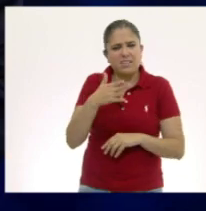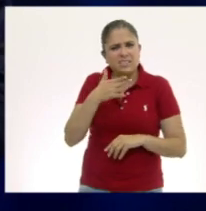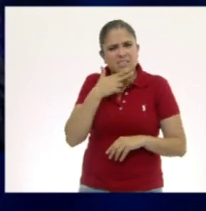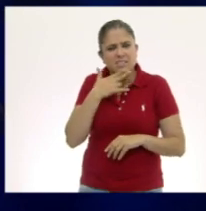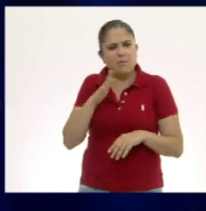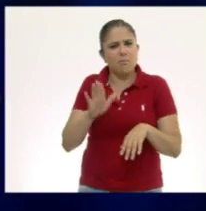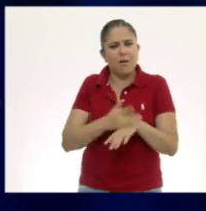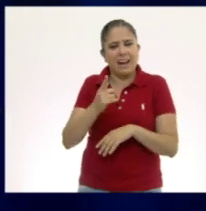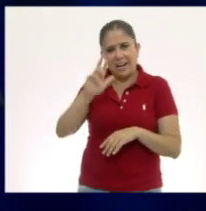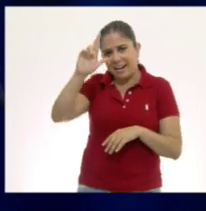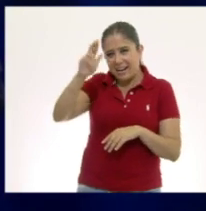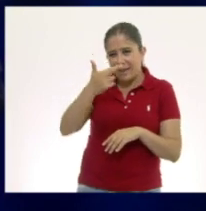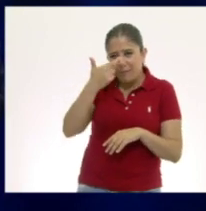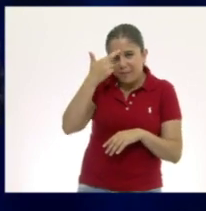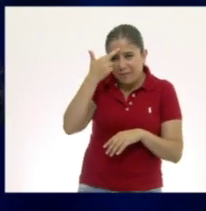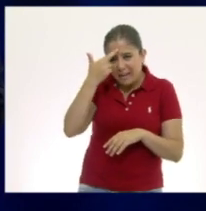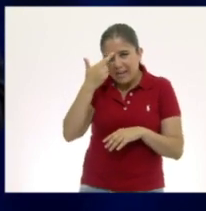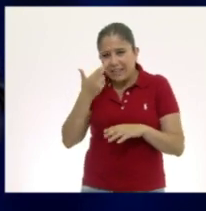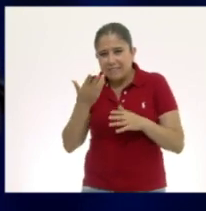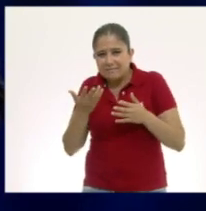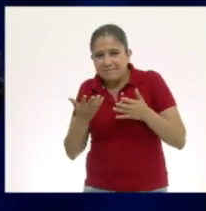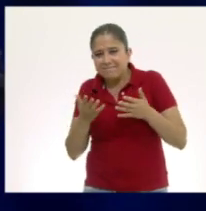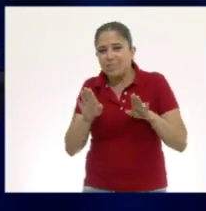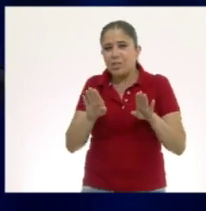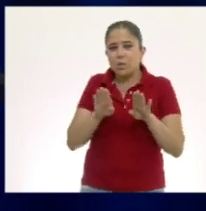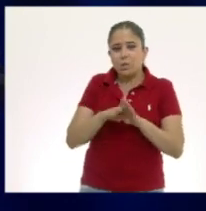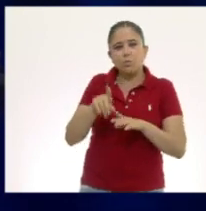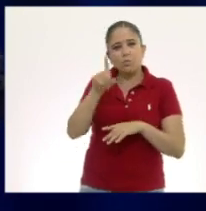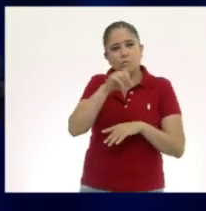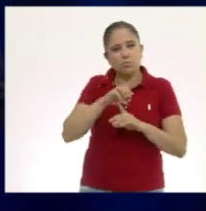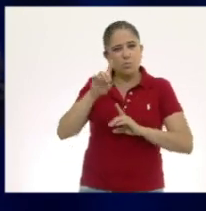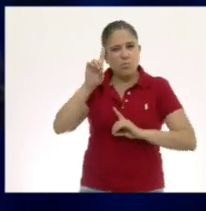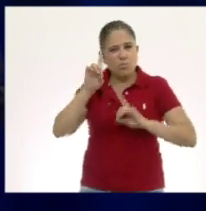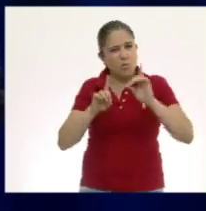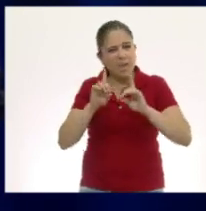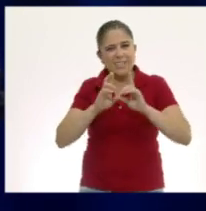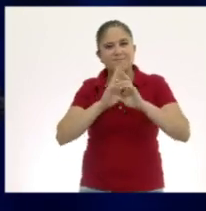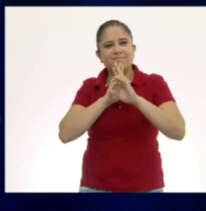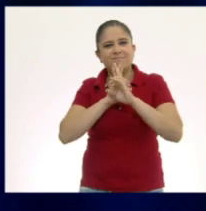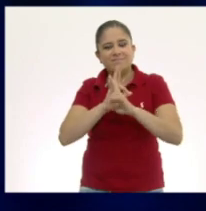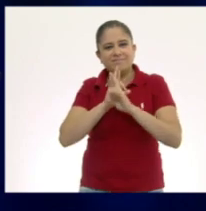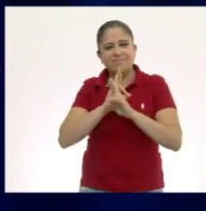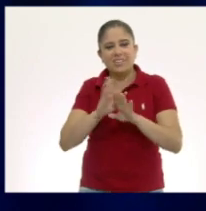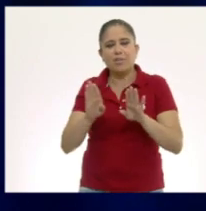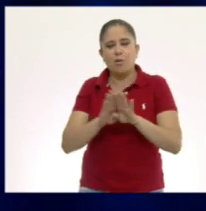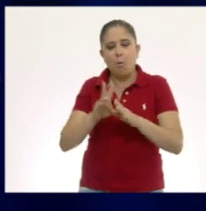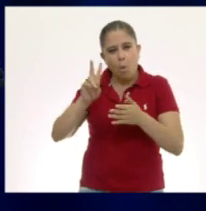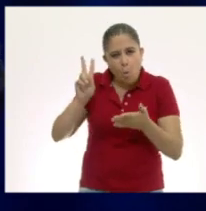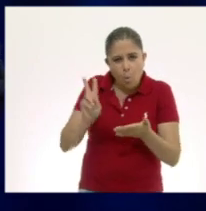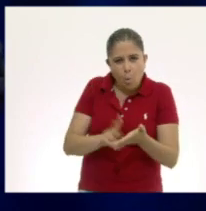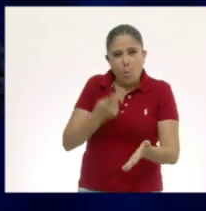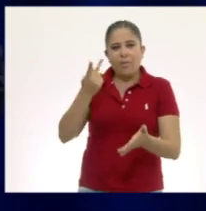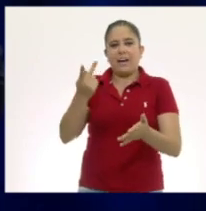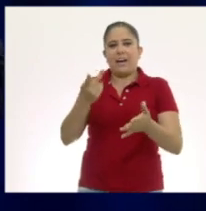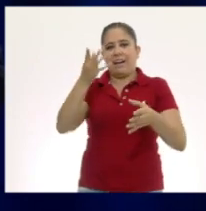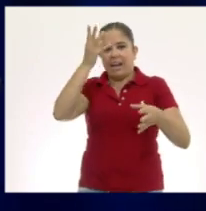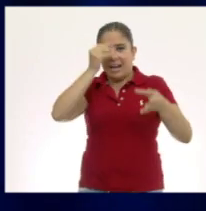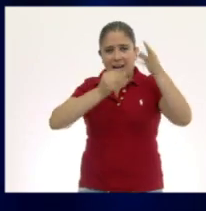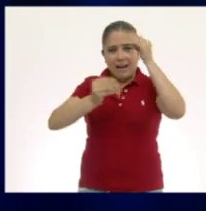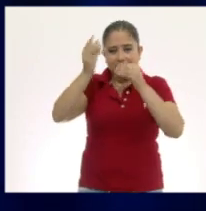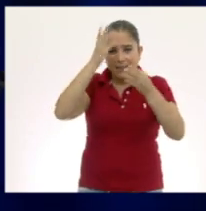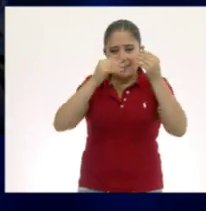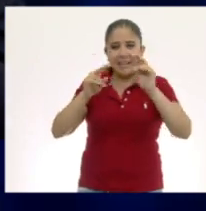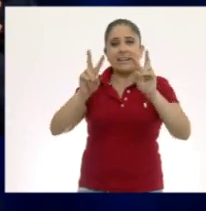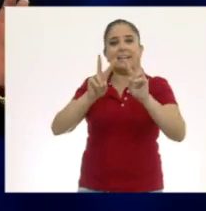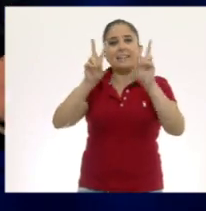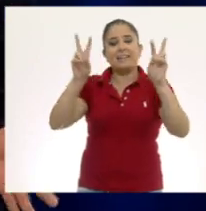para recordar un poquito o aclarar o reaprender, por llamarle de esta manera, el